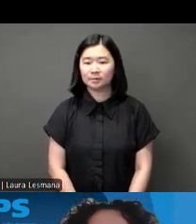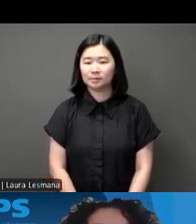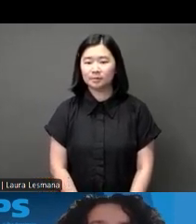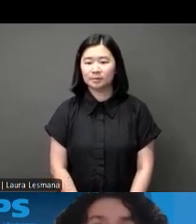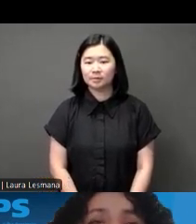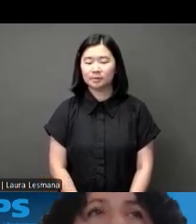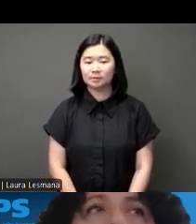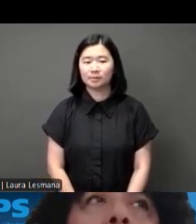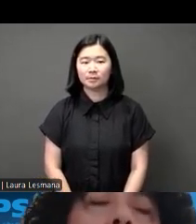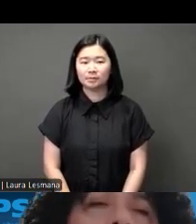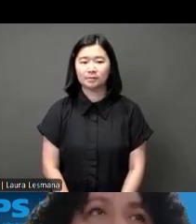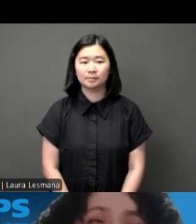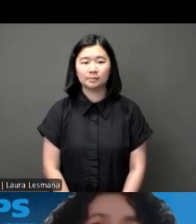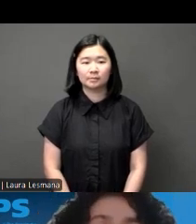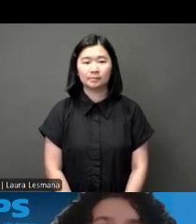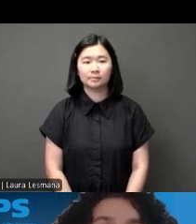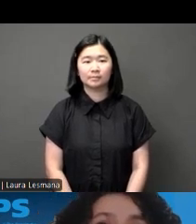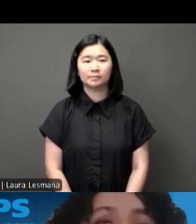Ok, bueno,